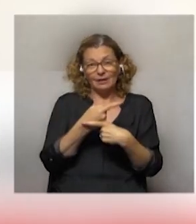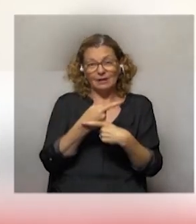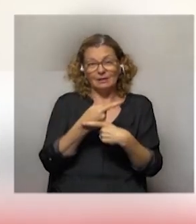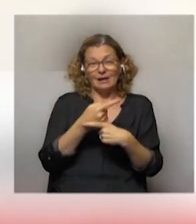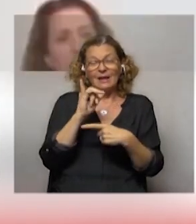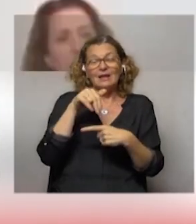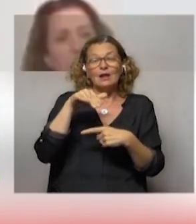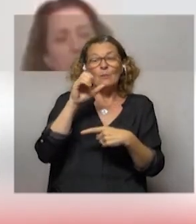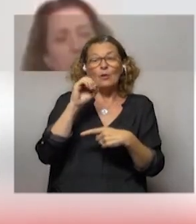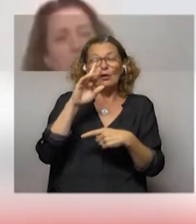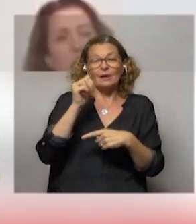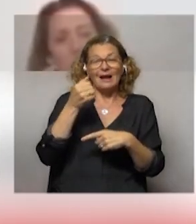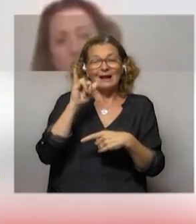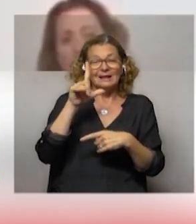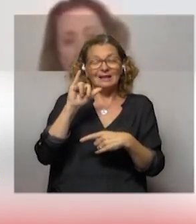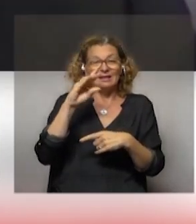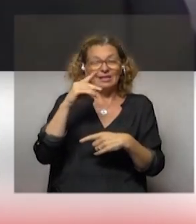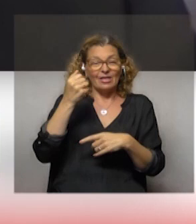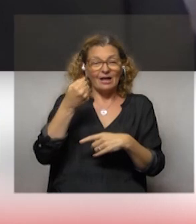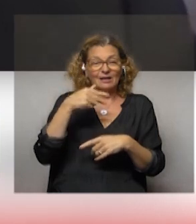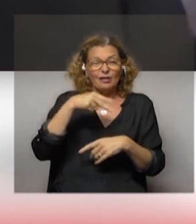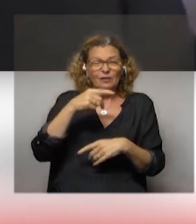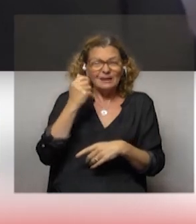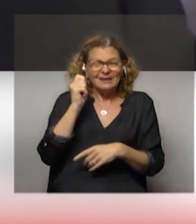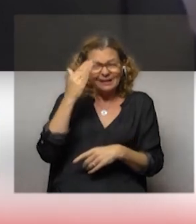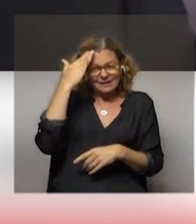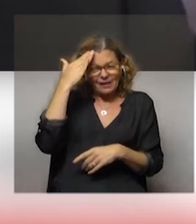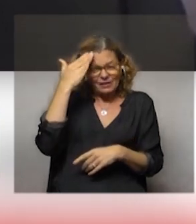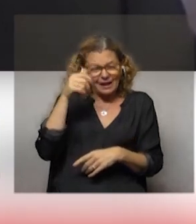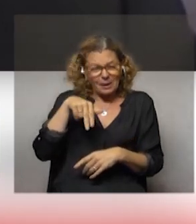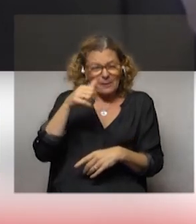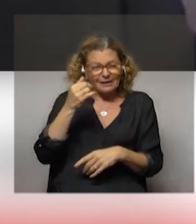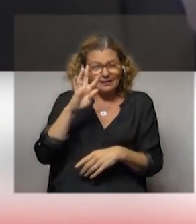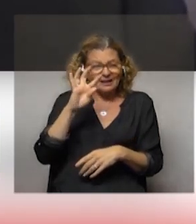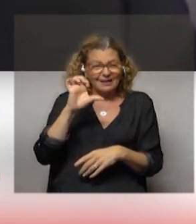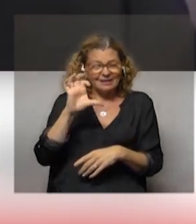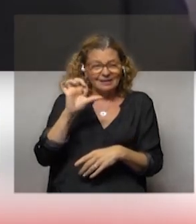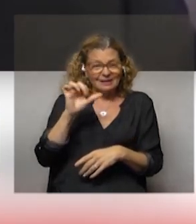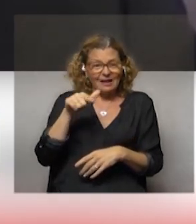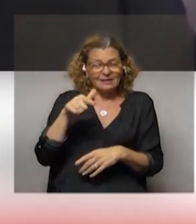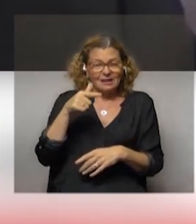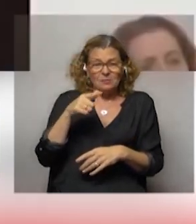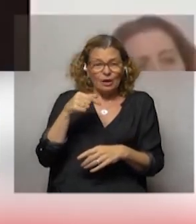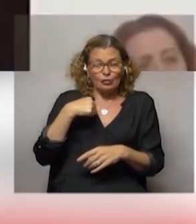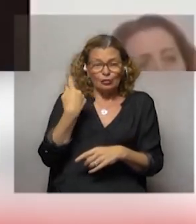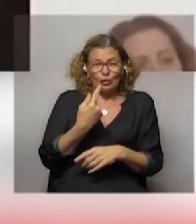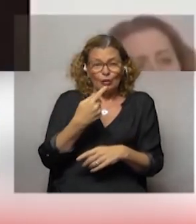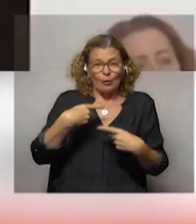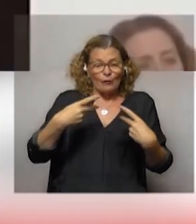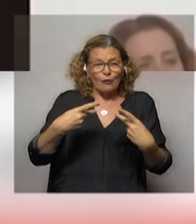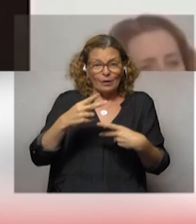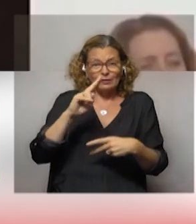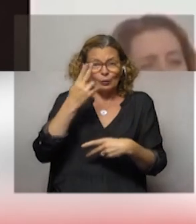inmoralidad en noviembre tiene todos nosotros sabía tener a Mercedes hasta ese momento para nosotros un futbolista